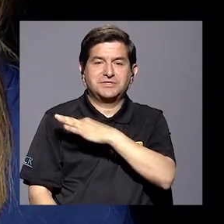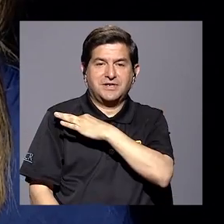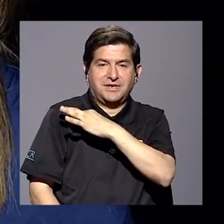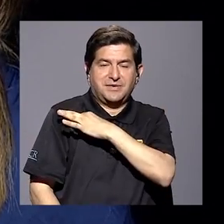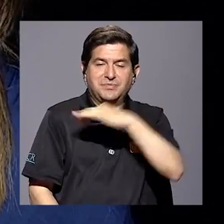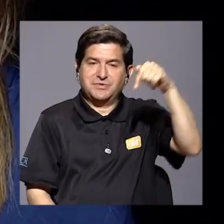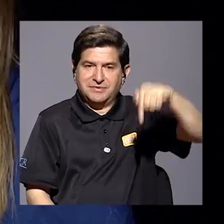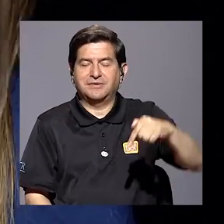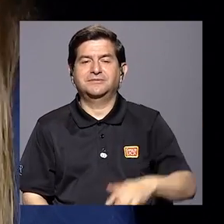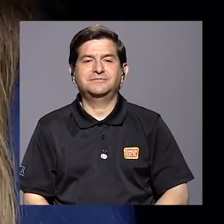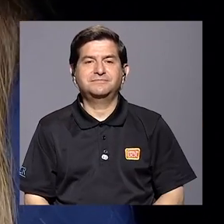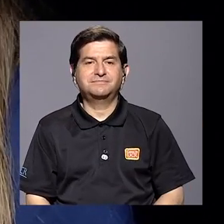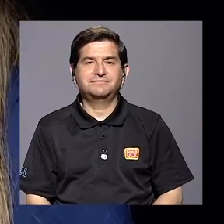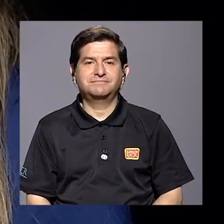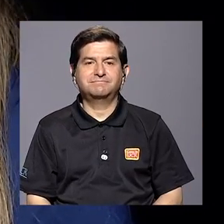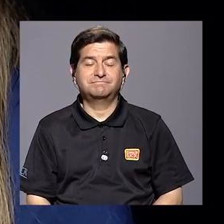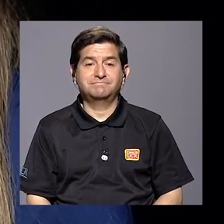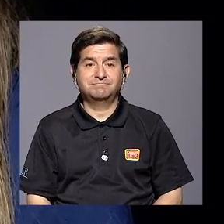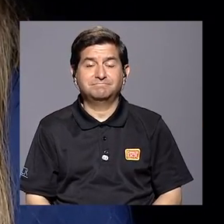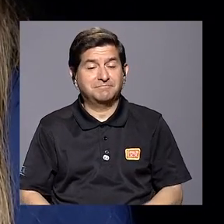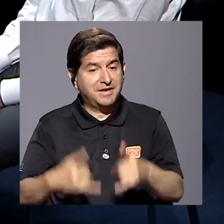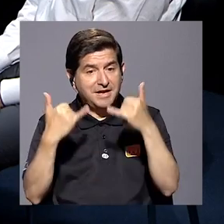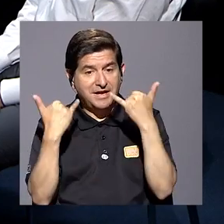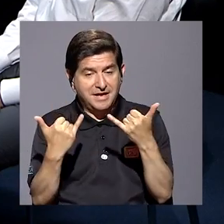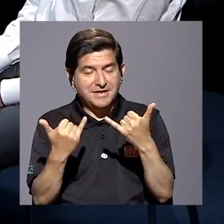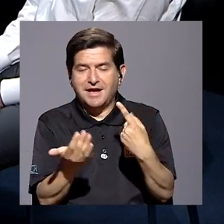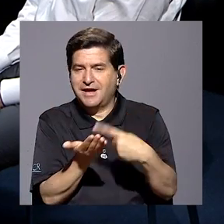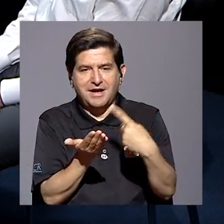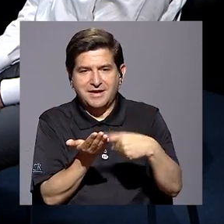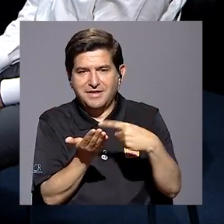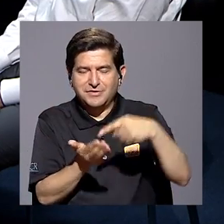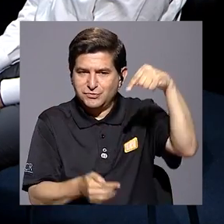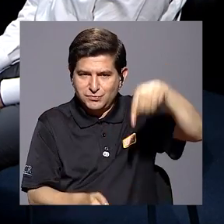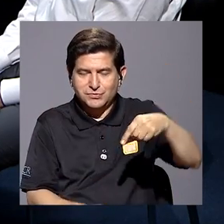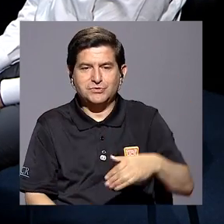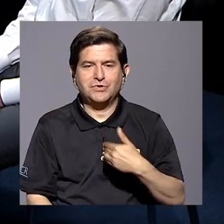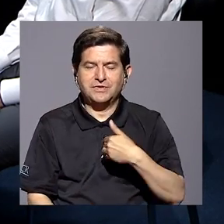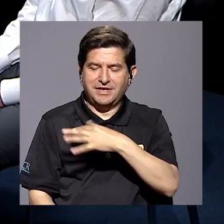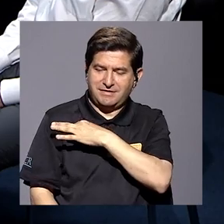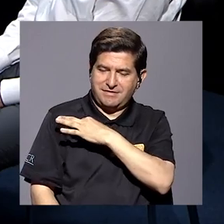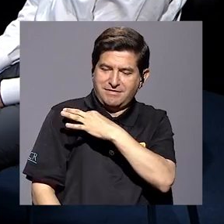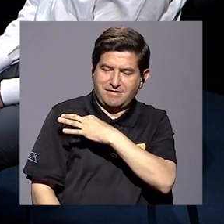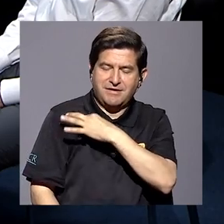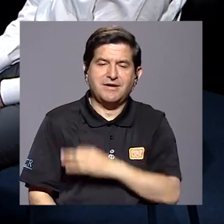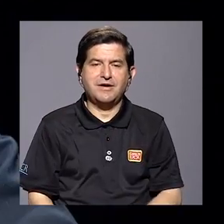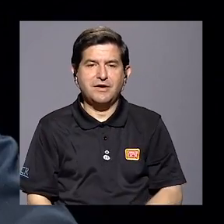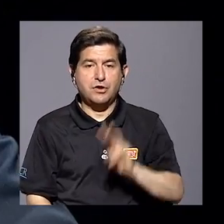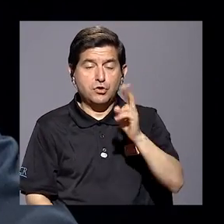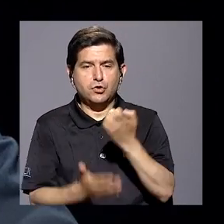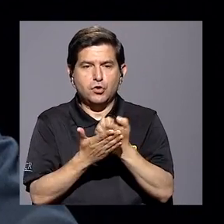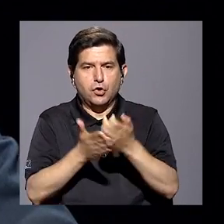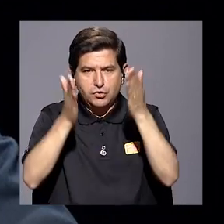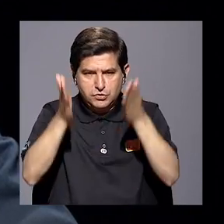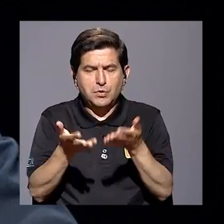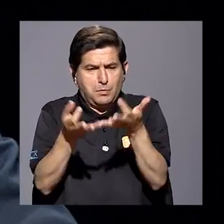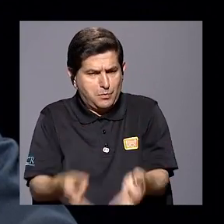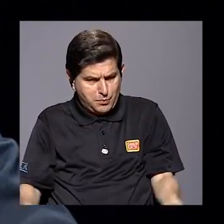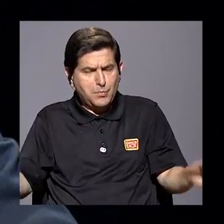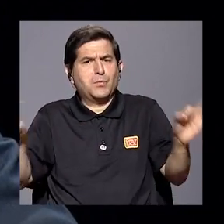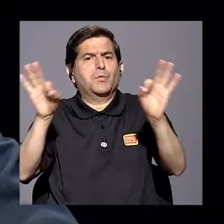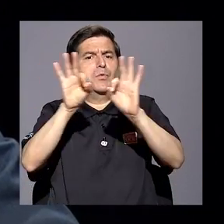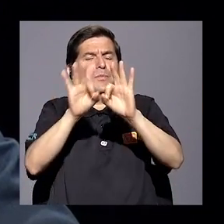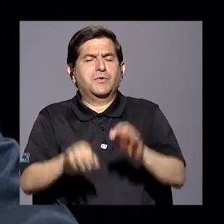con los invitados de hoy bueno ya lo que lo que tenemos que discutir hoy tenemos como invitados a dos economistas